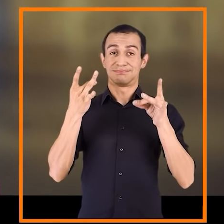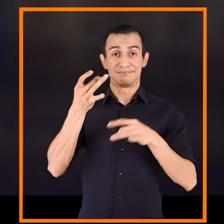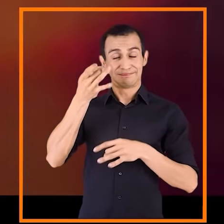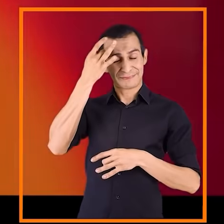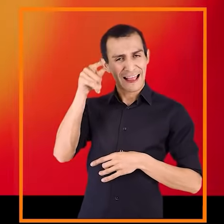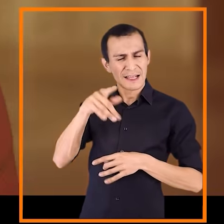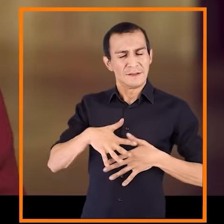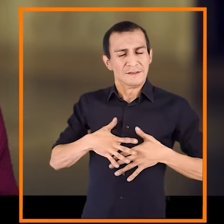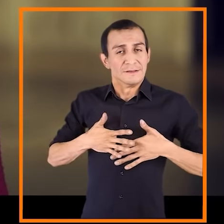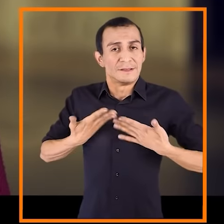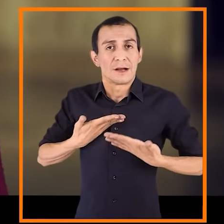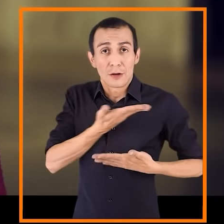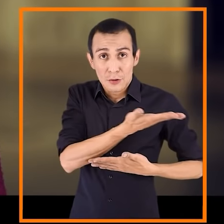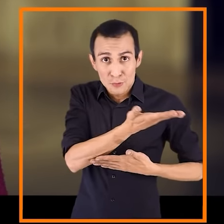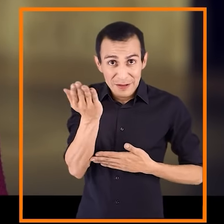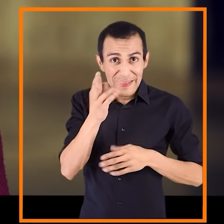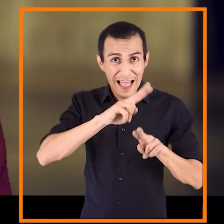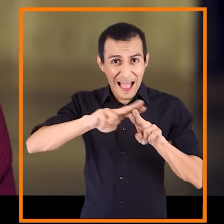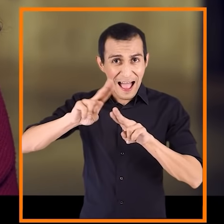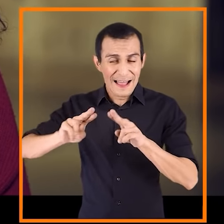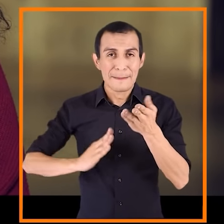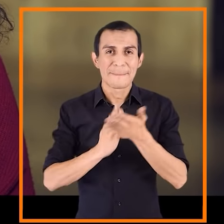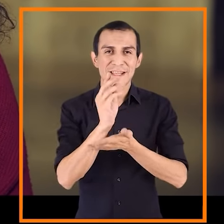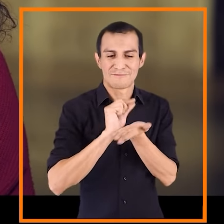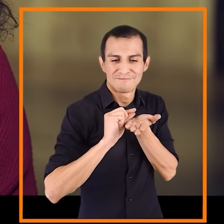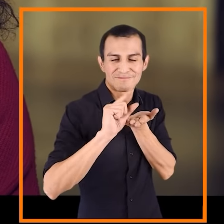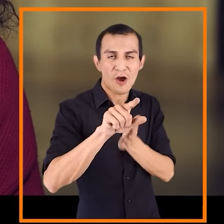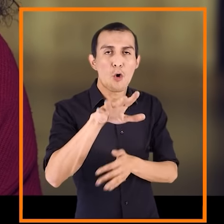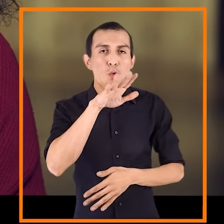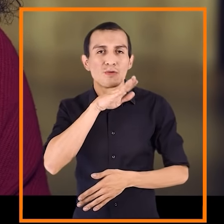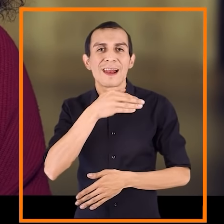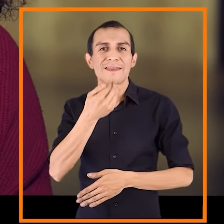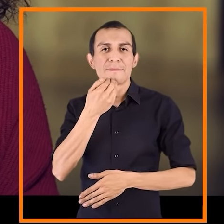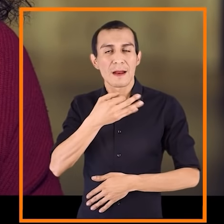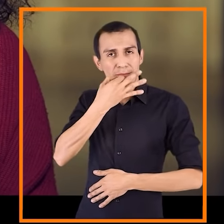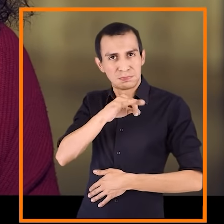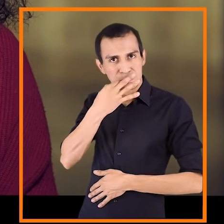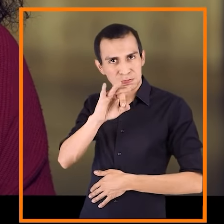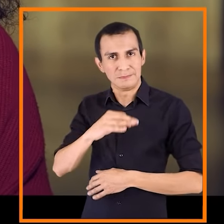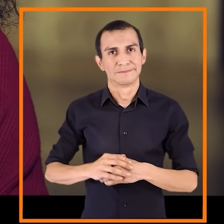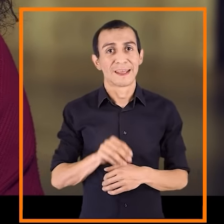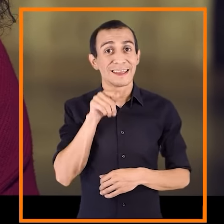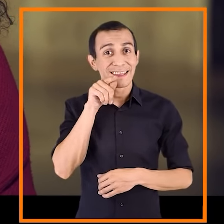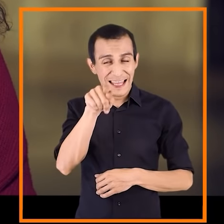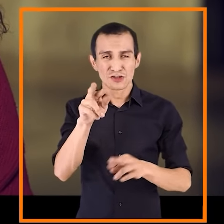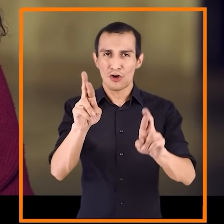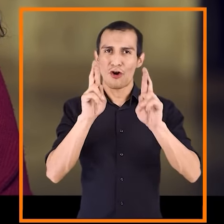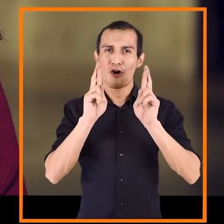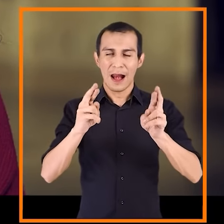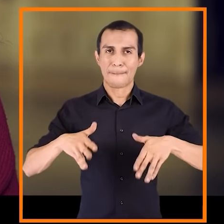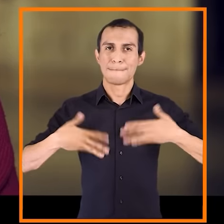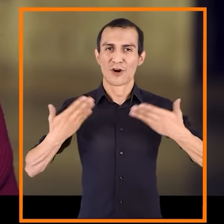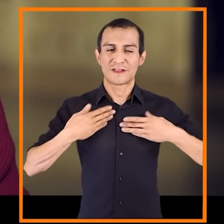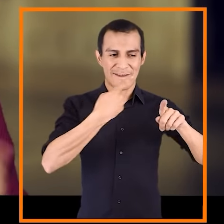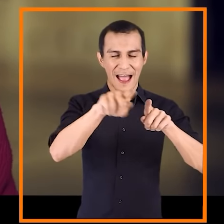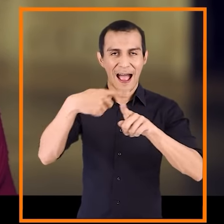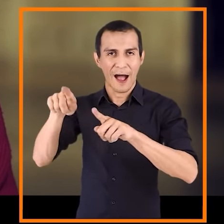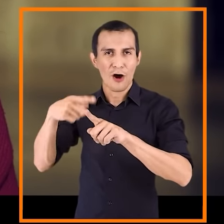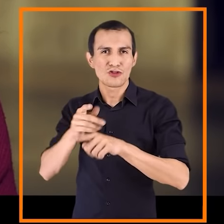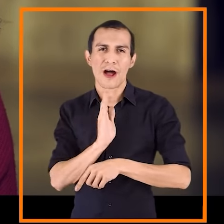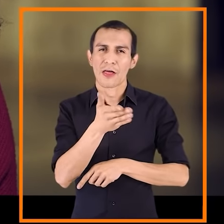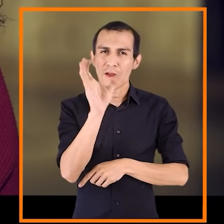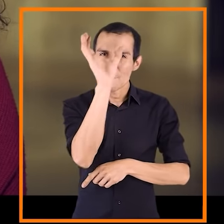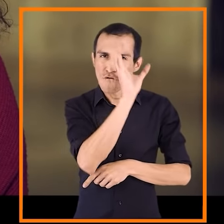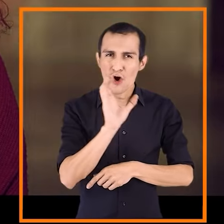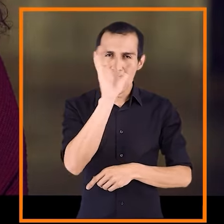llama la atención. Esa pasión por la cual ustedes empezaron a emprender, úsenla también en el pitch y que eso ojalá motive a otros